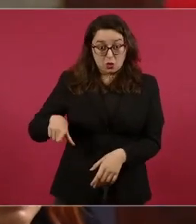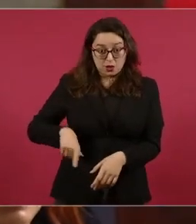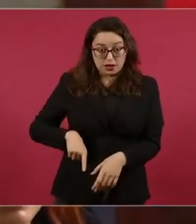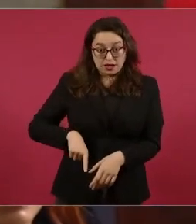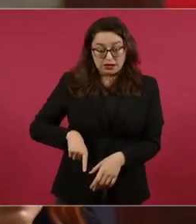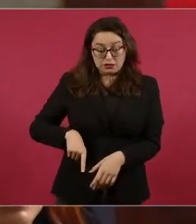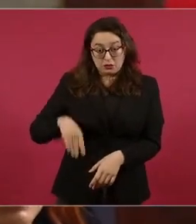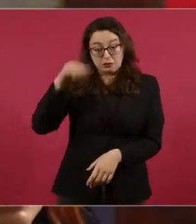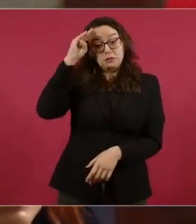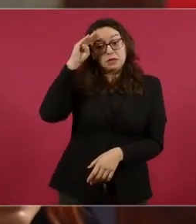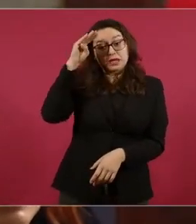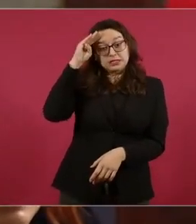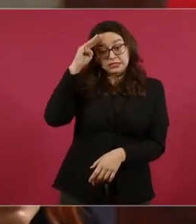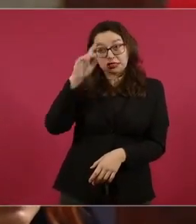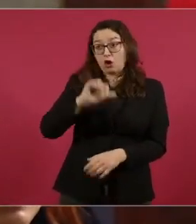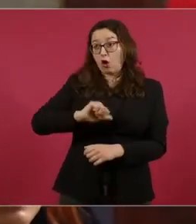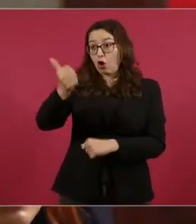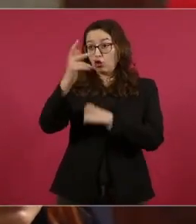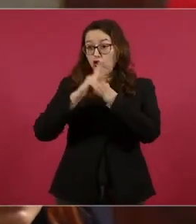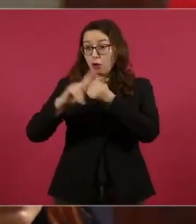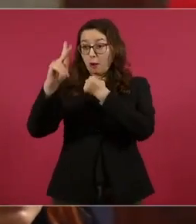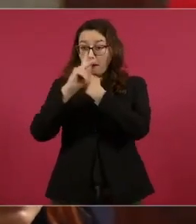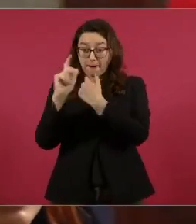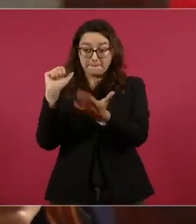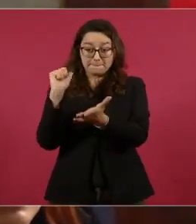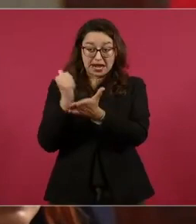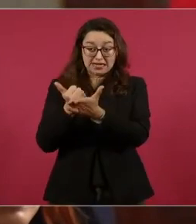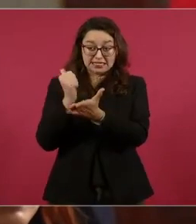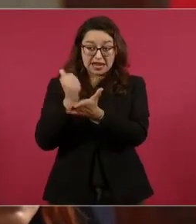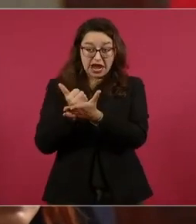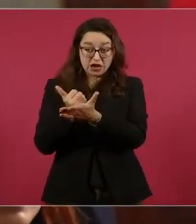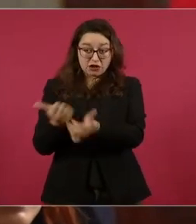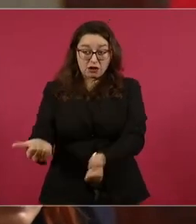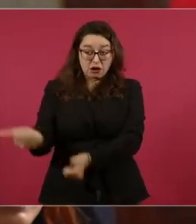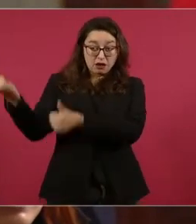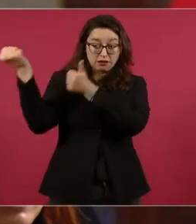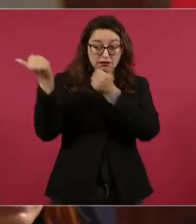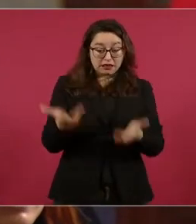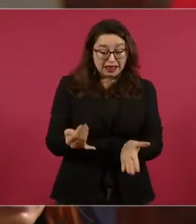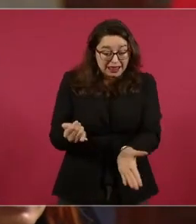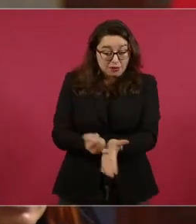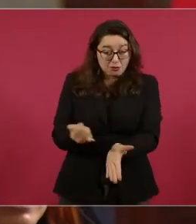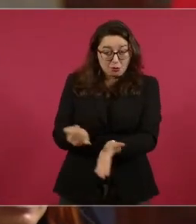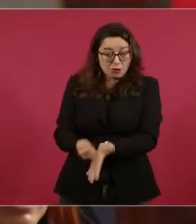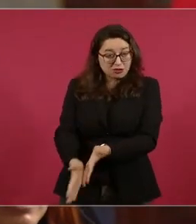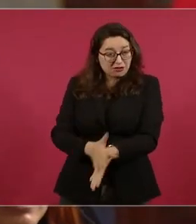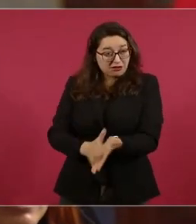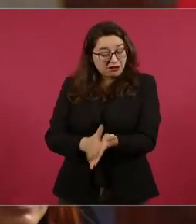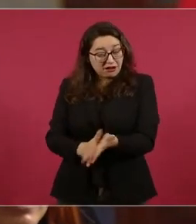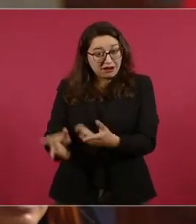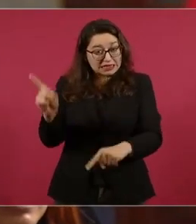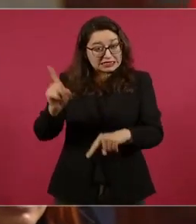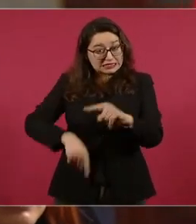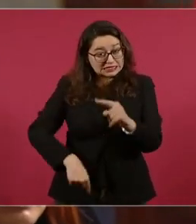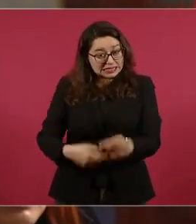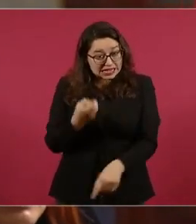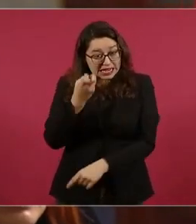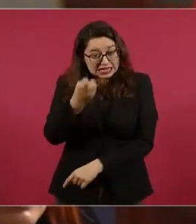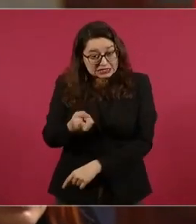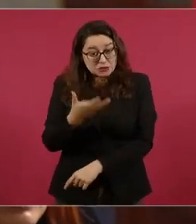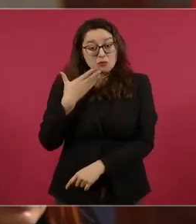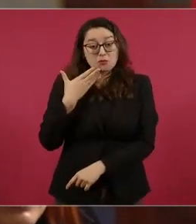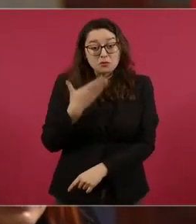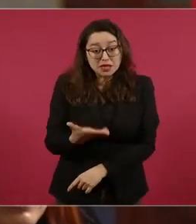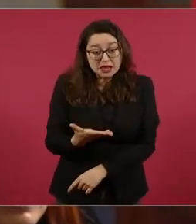excluya al arroz Pulido que llega directamente al mercado del acuerdo de la eliminación de aranceles ante una